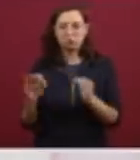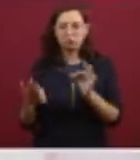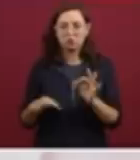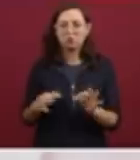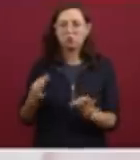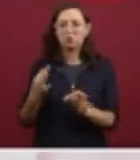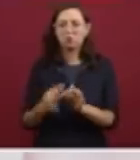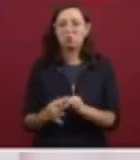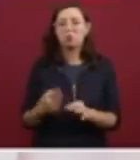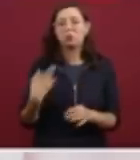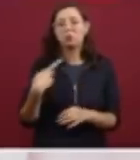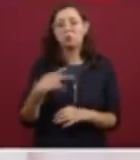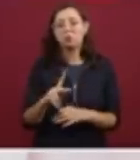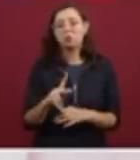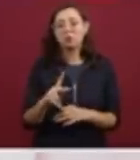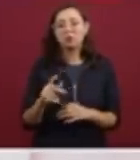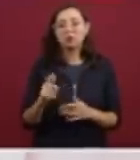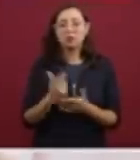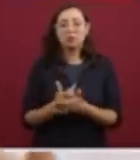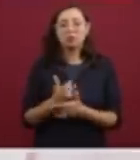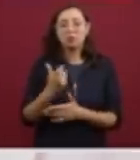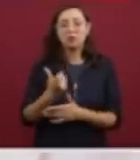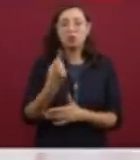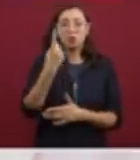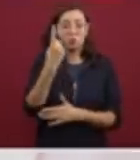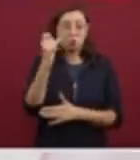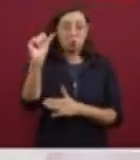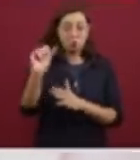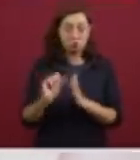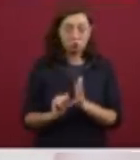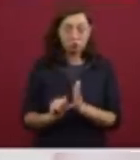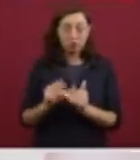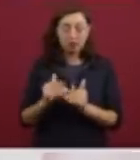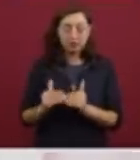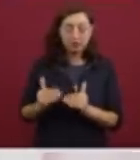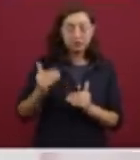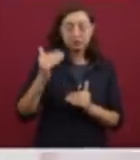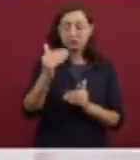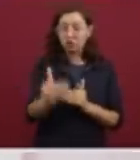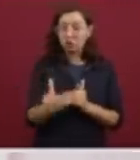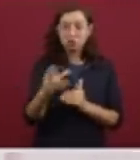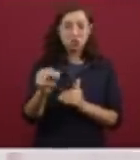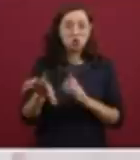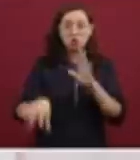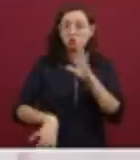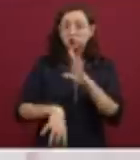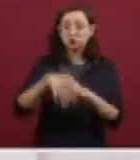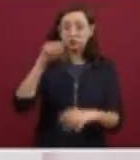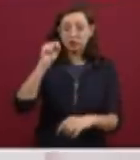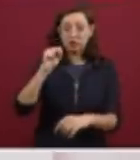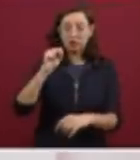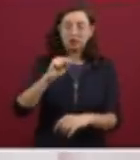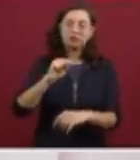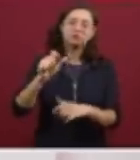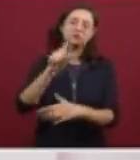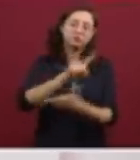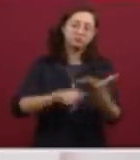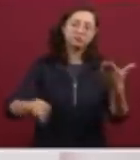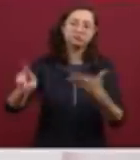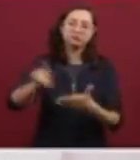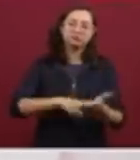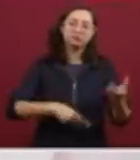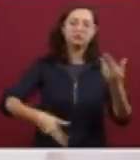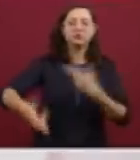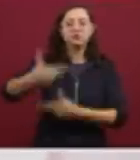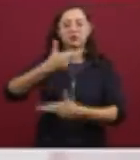mes de vigencia y si no se cobran, se cancelan y se reintegra el dinero a la Secretaría de Bienestar. De tal